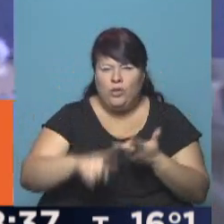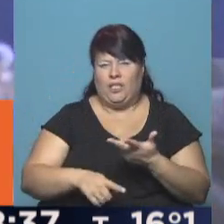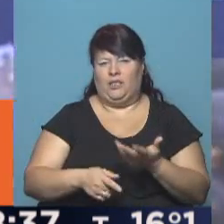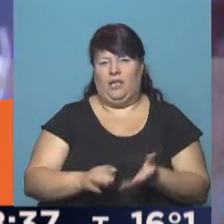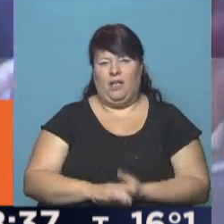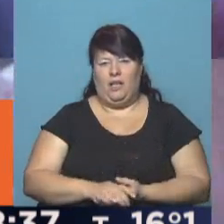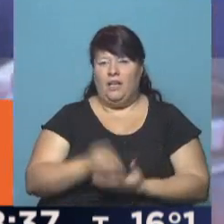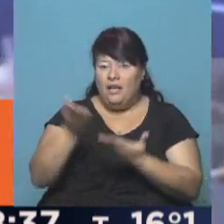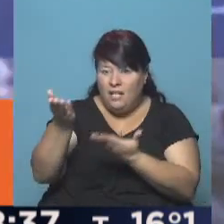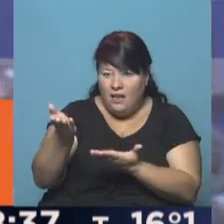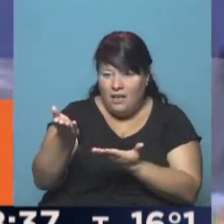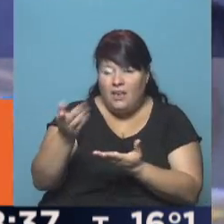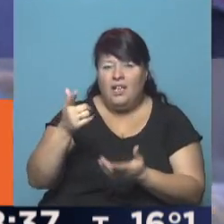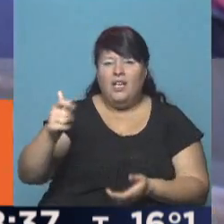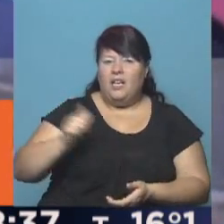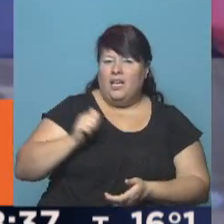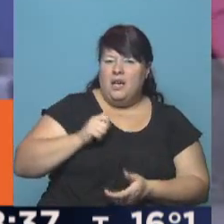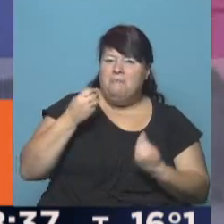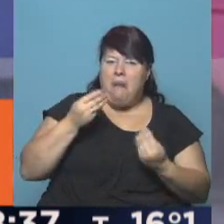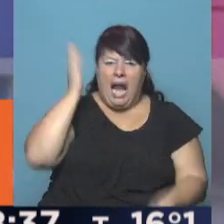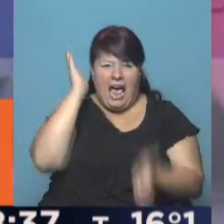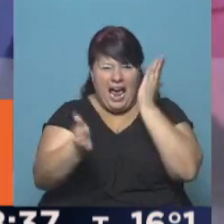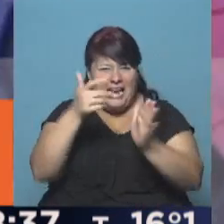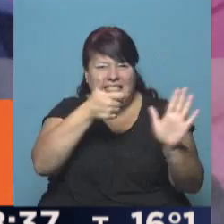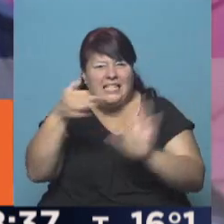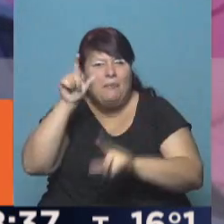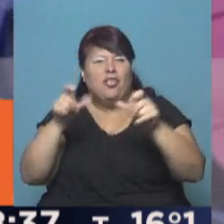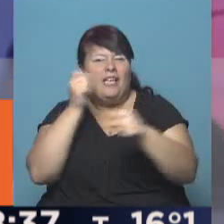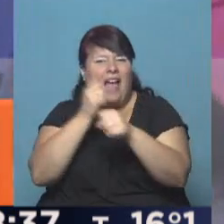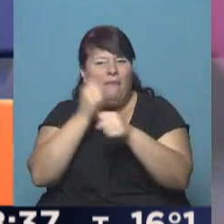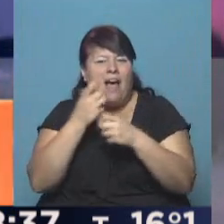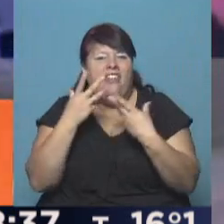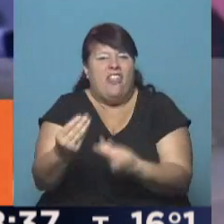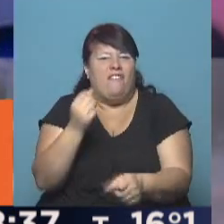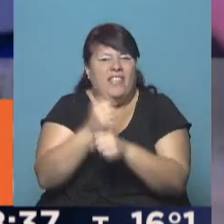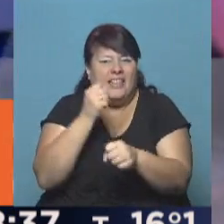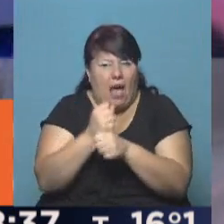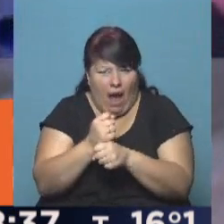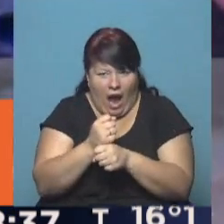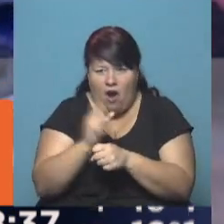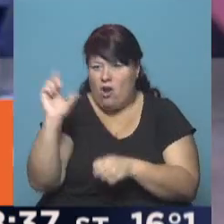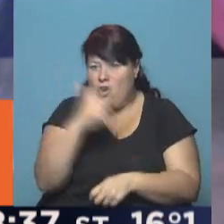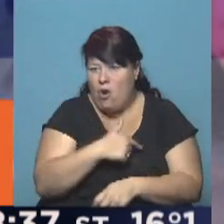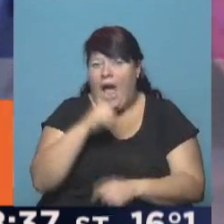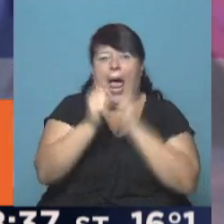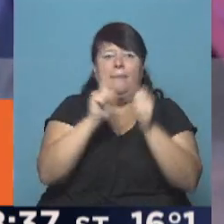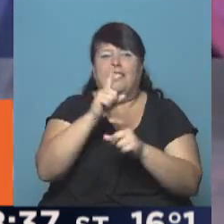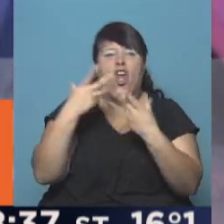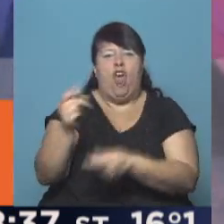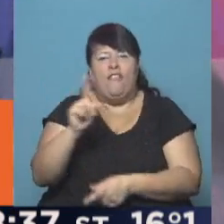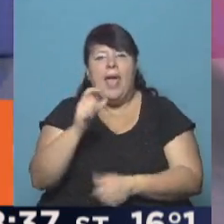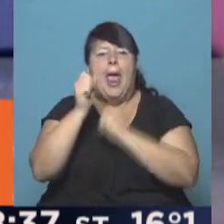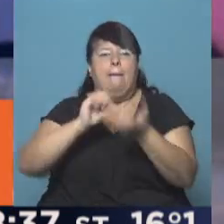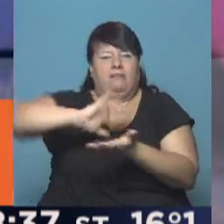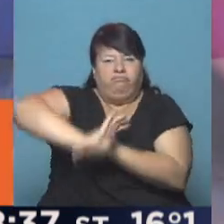y acá vemos un ejército para venir a reprimir a 600 trabajadores que están defendiendo la fuente de trabajo lo que no hacen los empresarios siempre se os